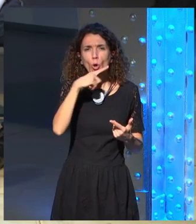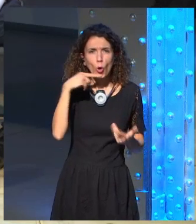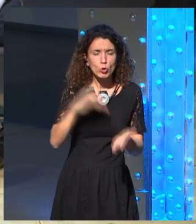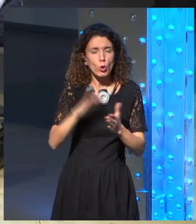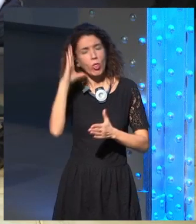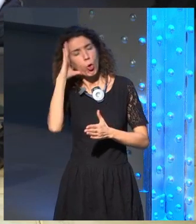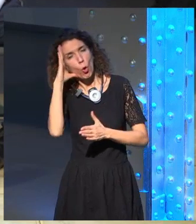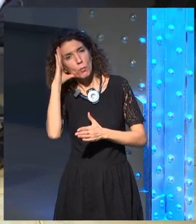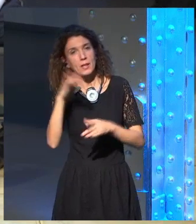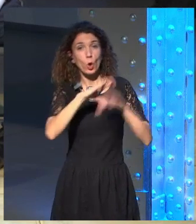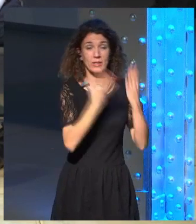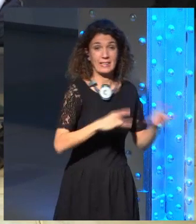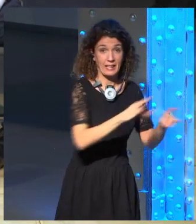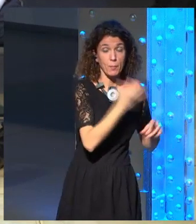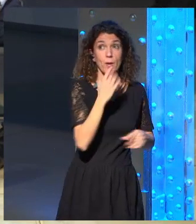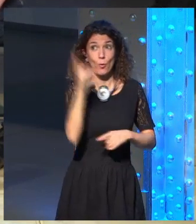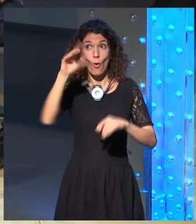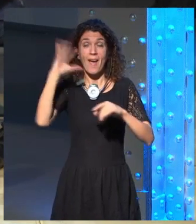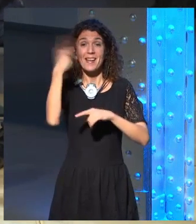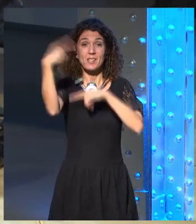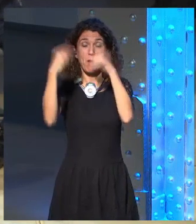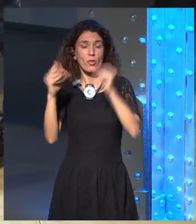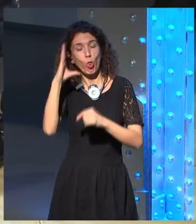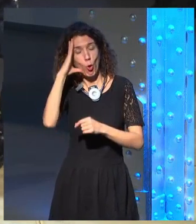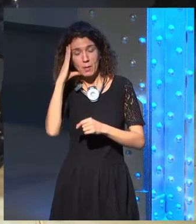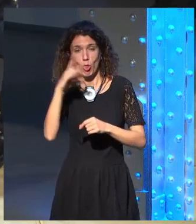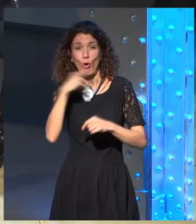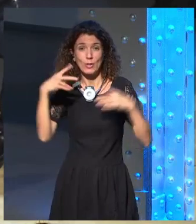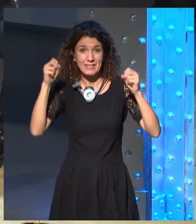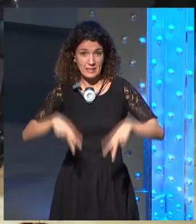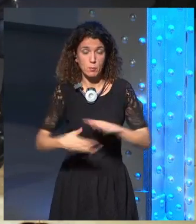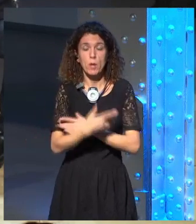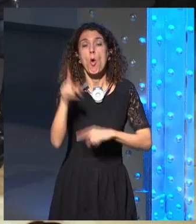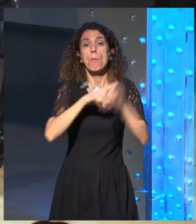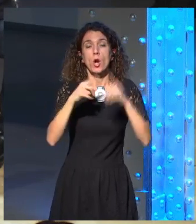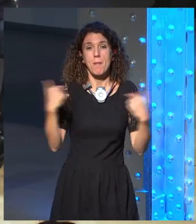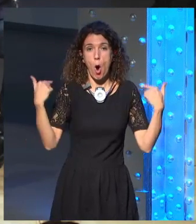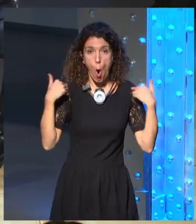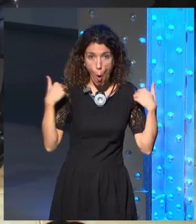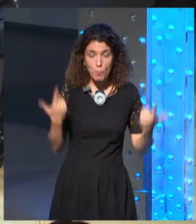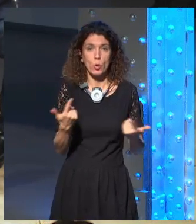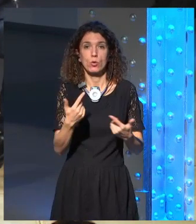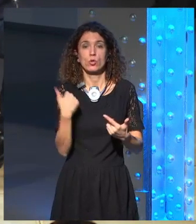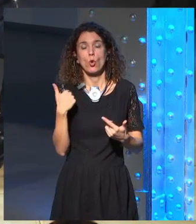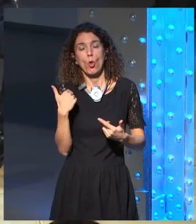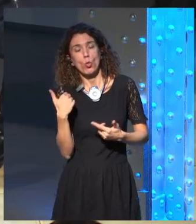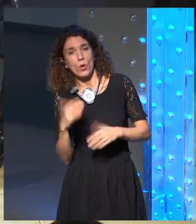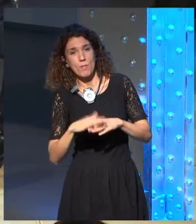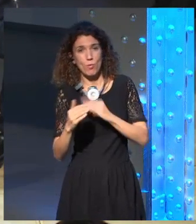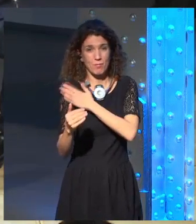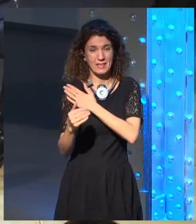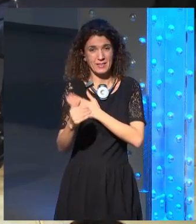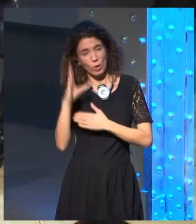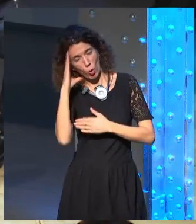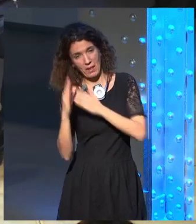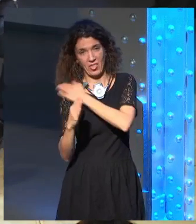cuando dormimos en la Tierra que no tendríamos en el espacio, como por ejemplo, si tenemos problemas de hombro y demás, yo suelo dormir apoyado sobre